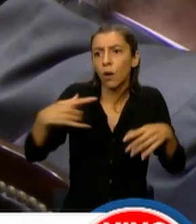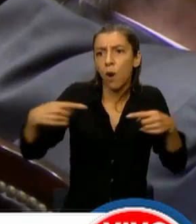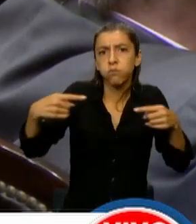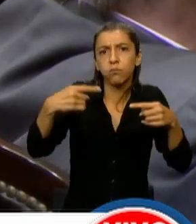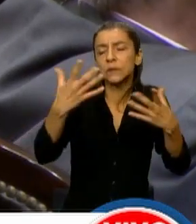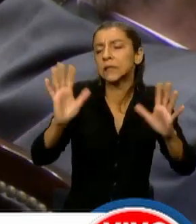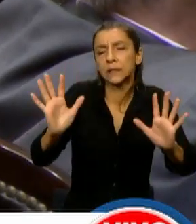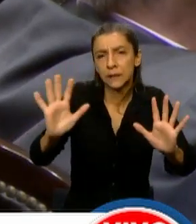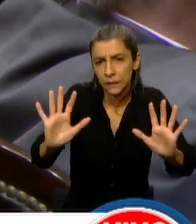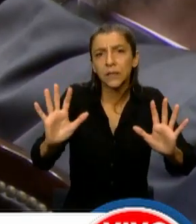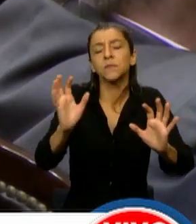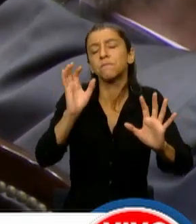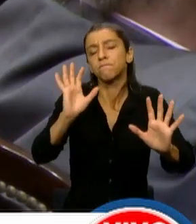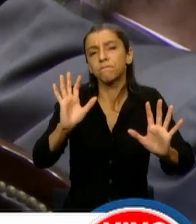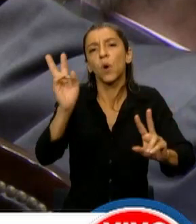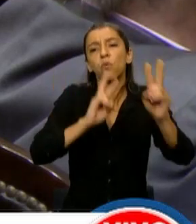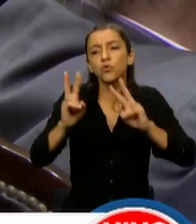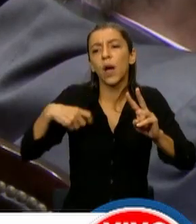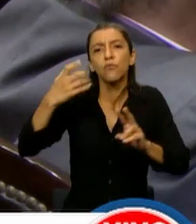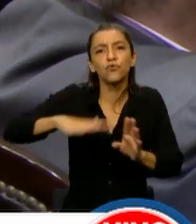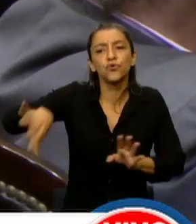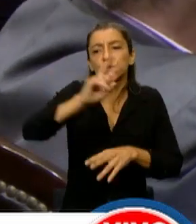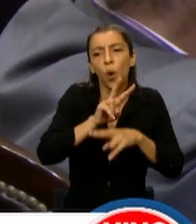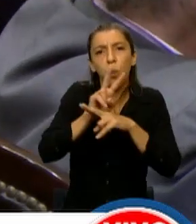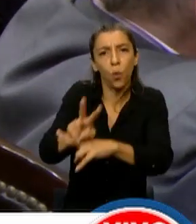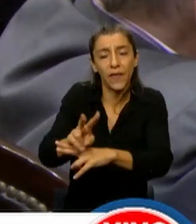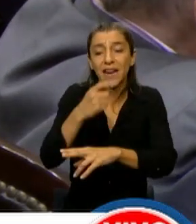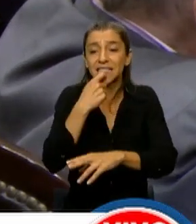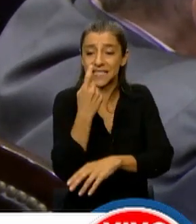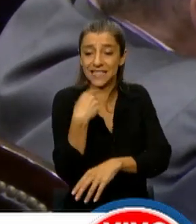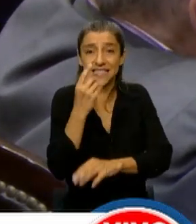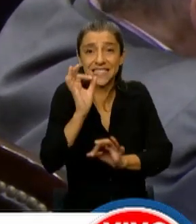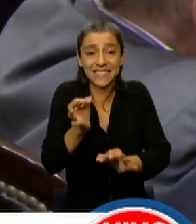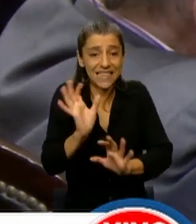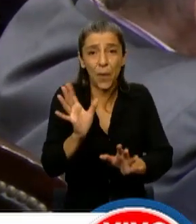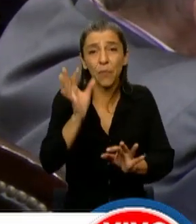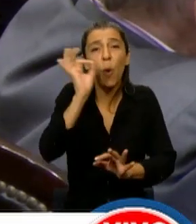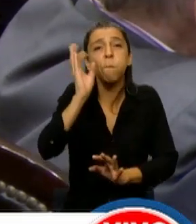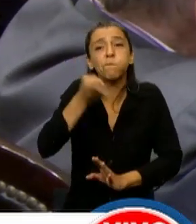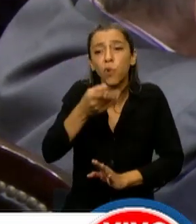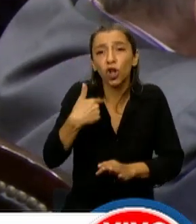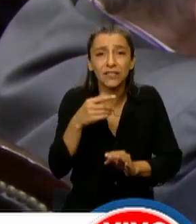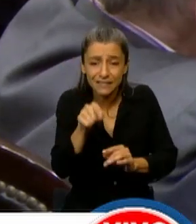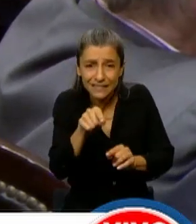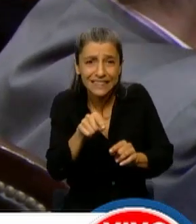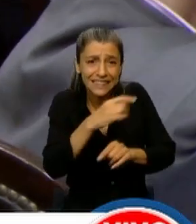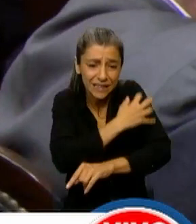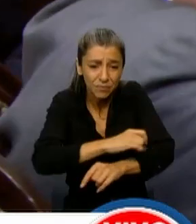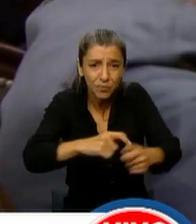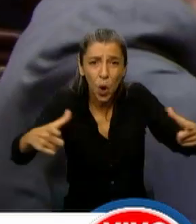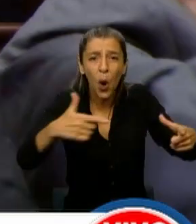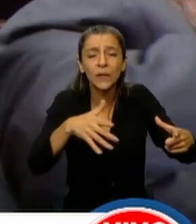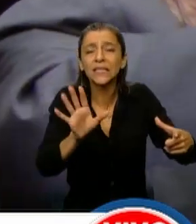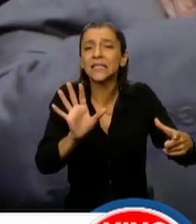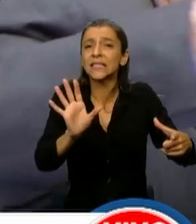problemas para franjas mayores de la sociedad. Si ya tenemos indicadores de pobreza delicados, si ya tenemos